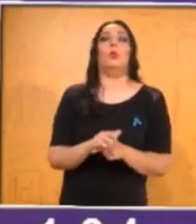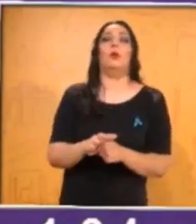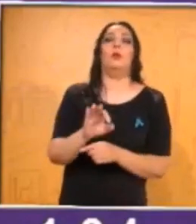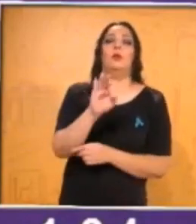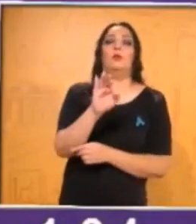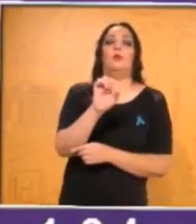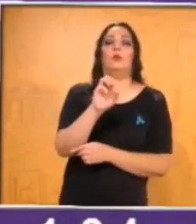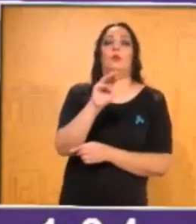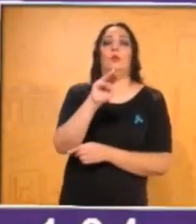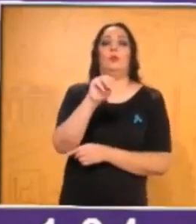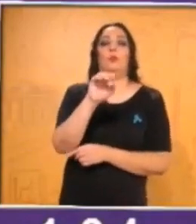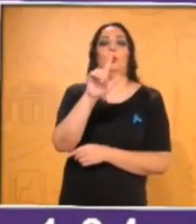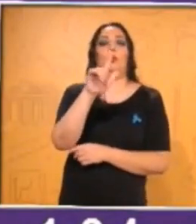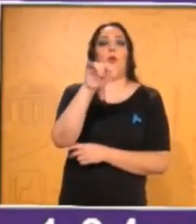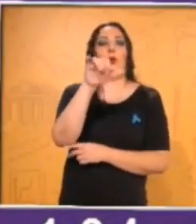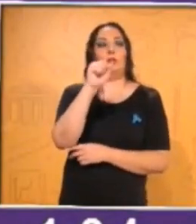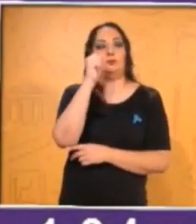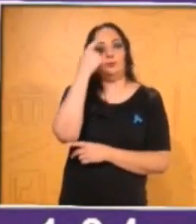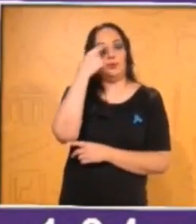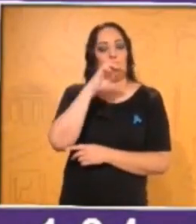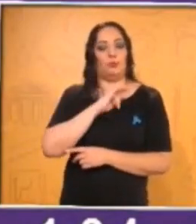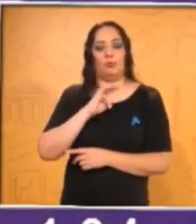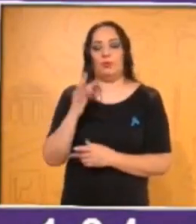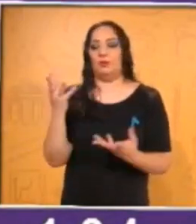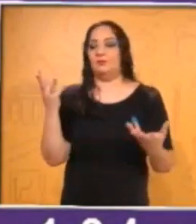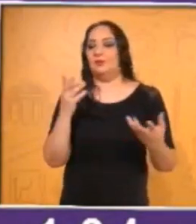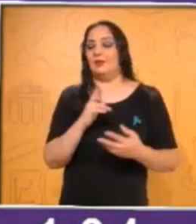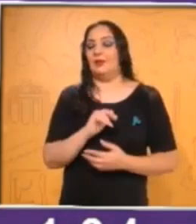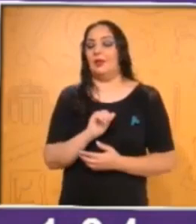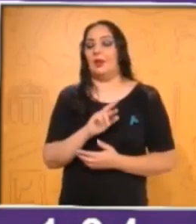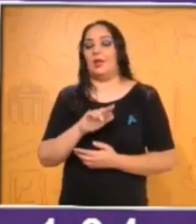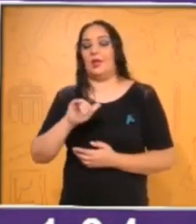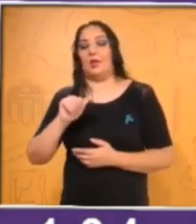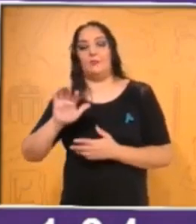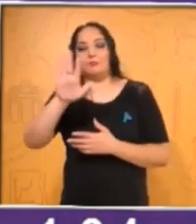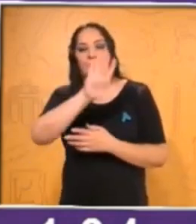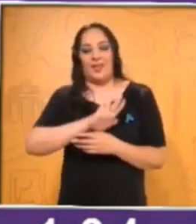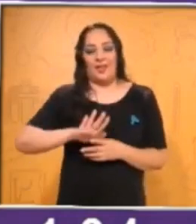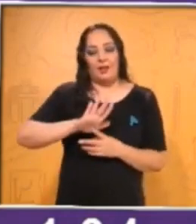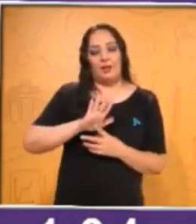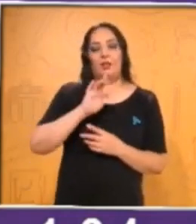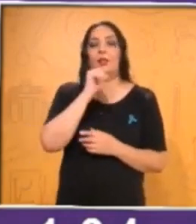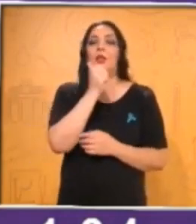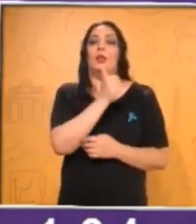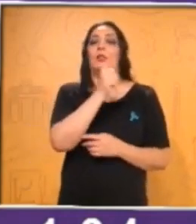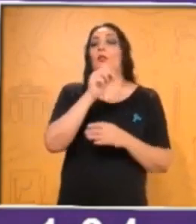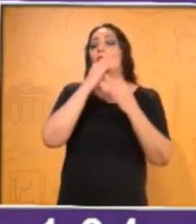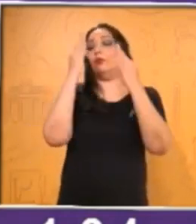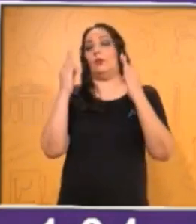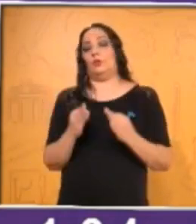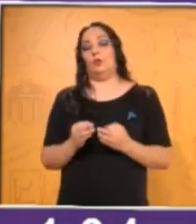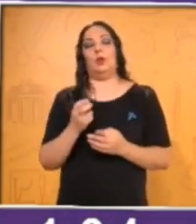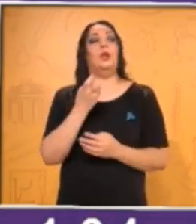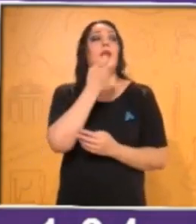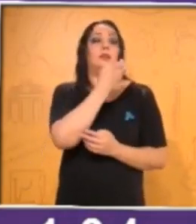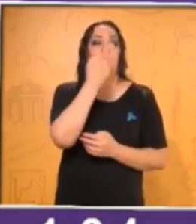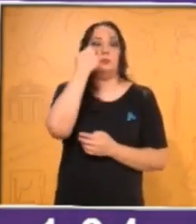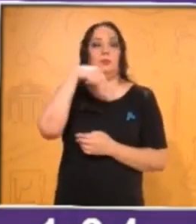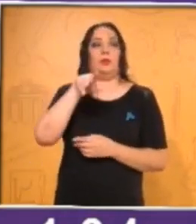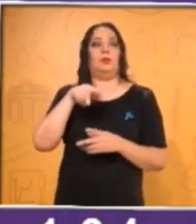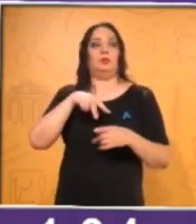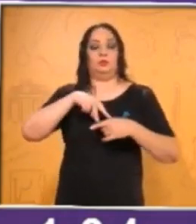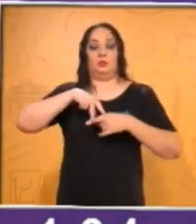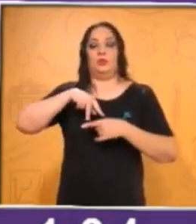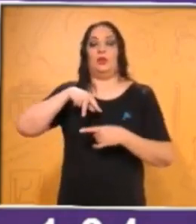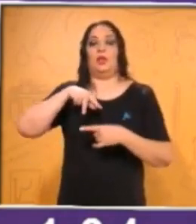para poder sacar el área de alguna figura en específico. ¿De acuerdo? Ese es en específico de los triángulos.